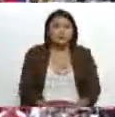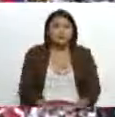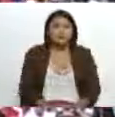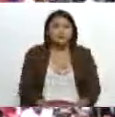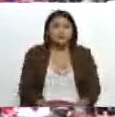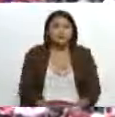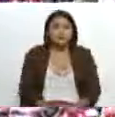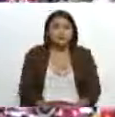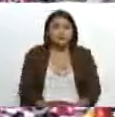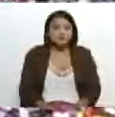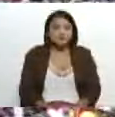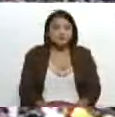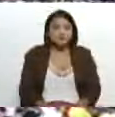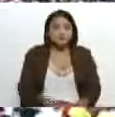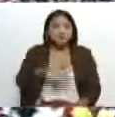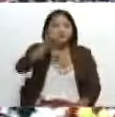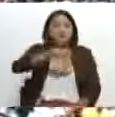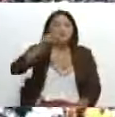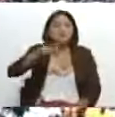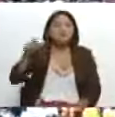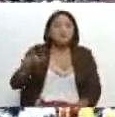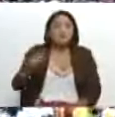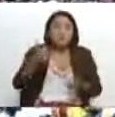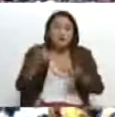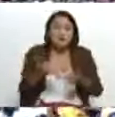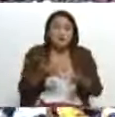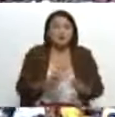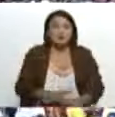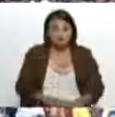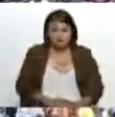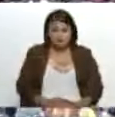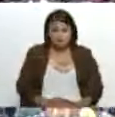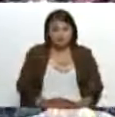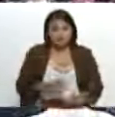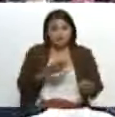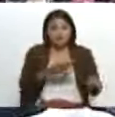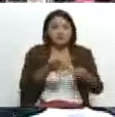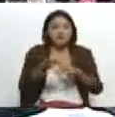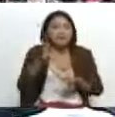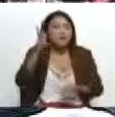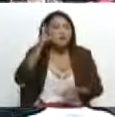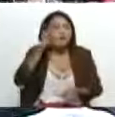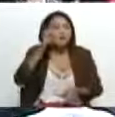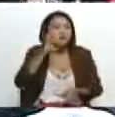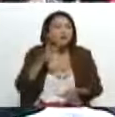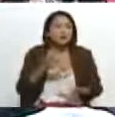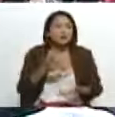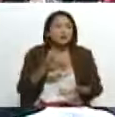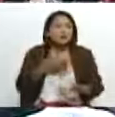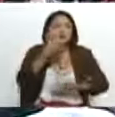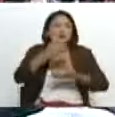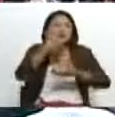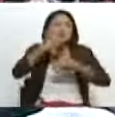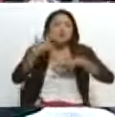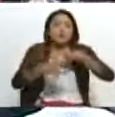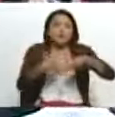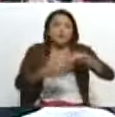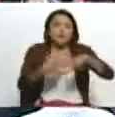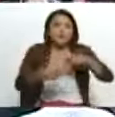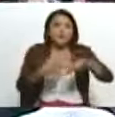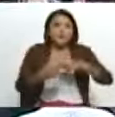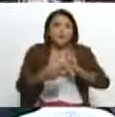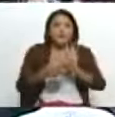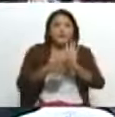Bueno, compatriota, ahora vamos a oír el cántico revolucionario que mueve